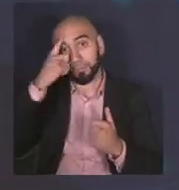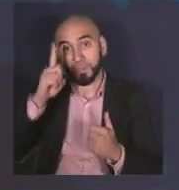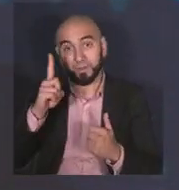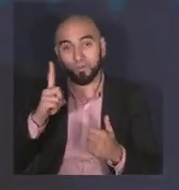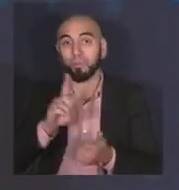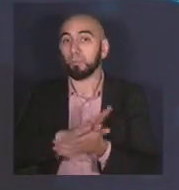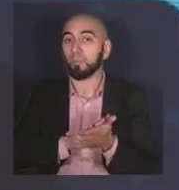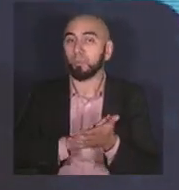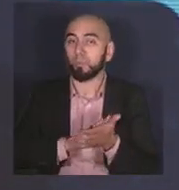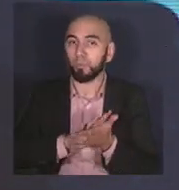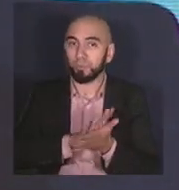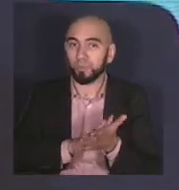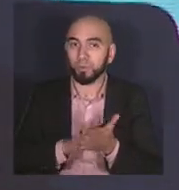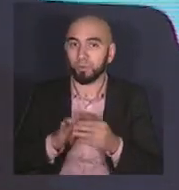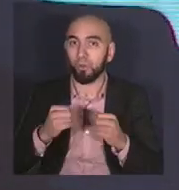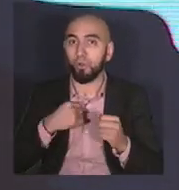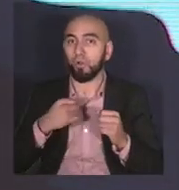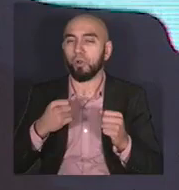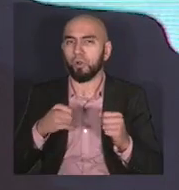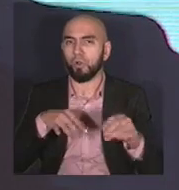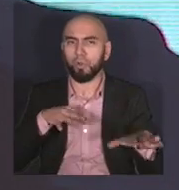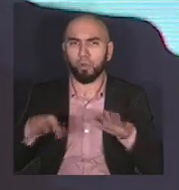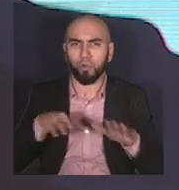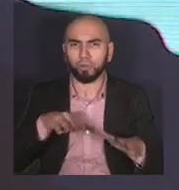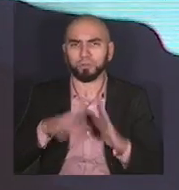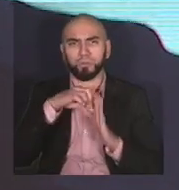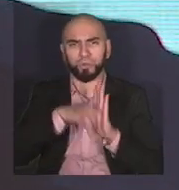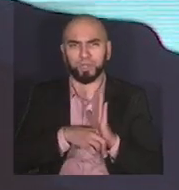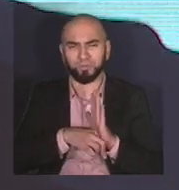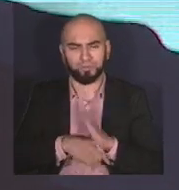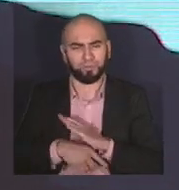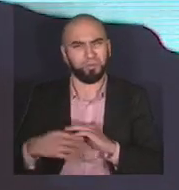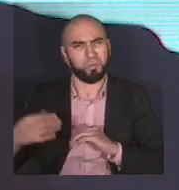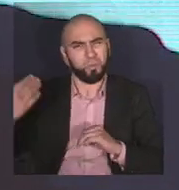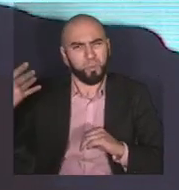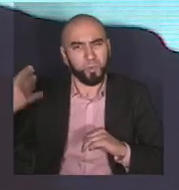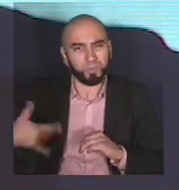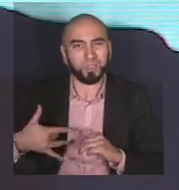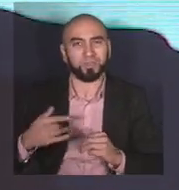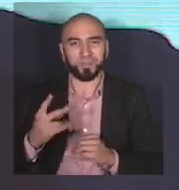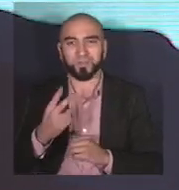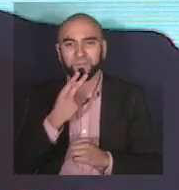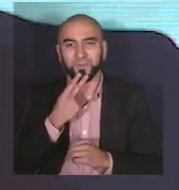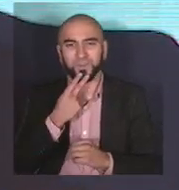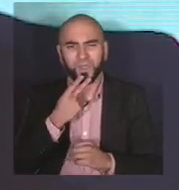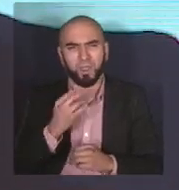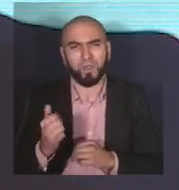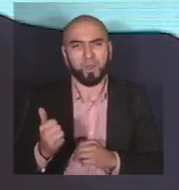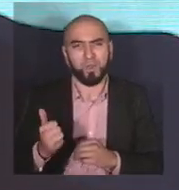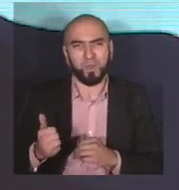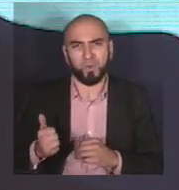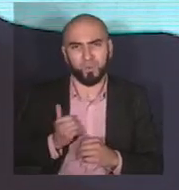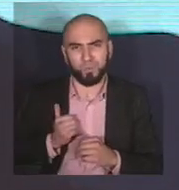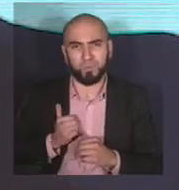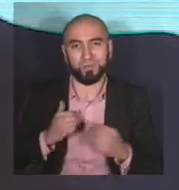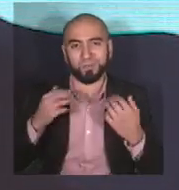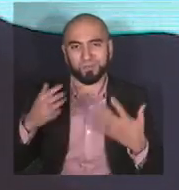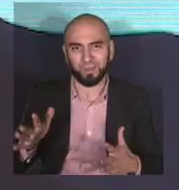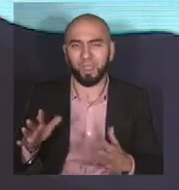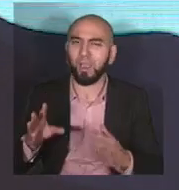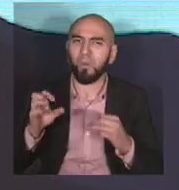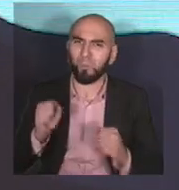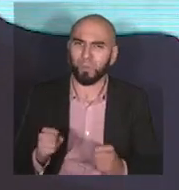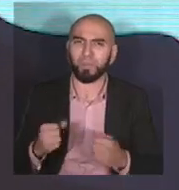cuando llevamos proyectos claves de nuestra vida, cuando los cumplimos, quizás podemos agotarnos. Entonces